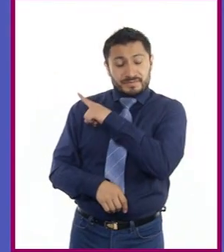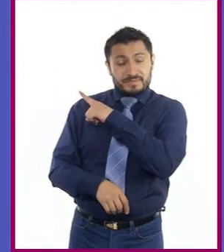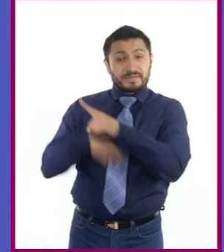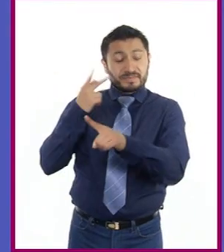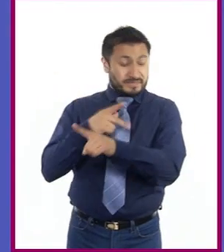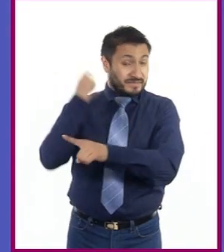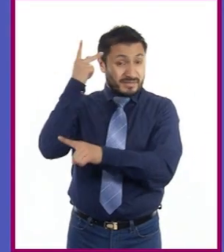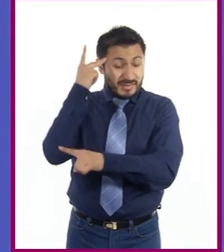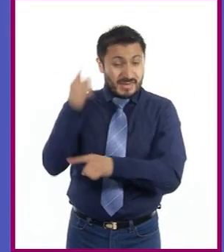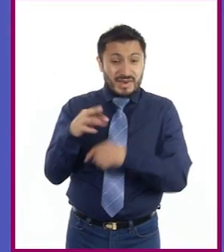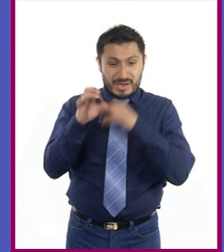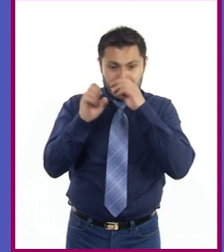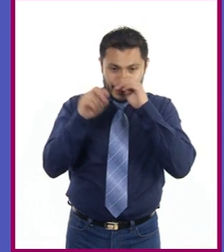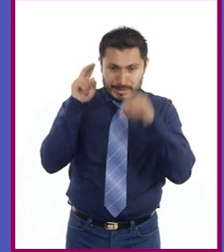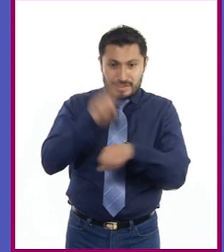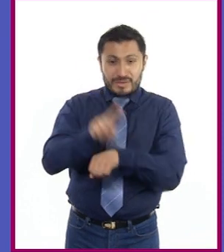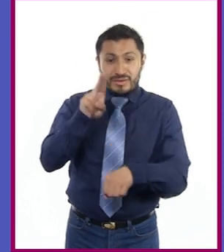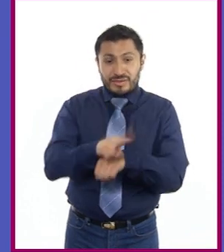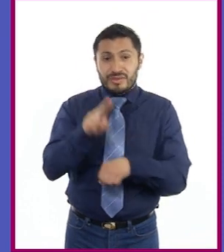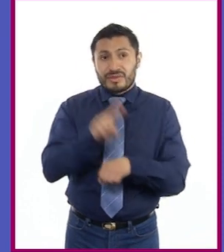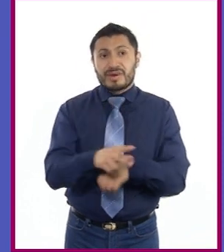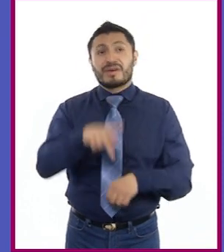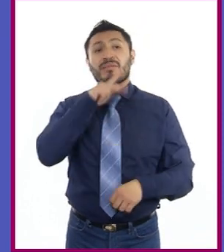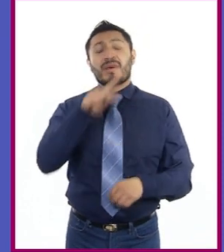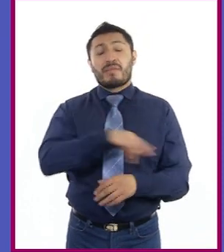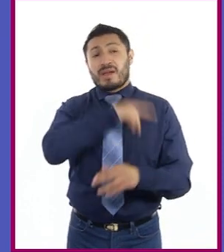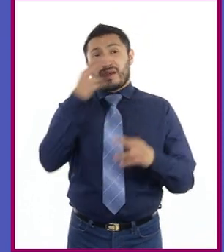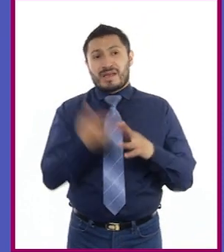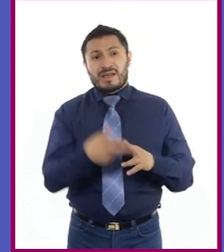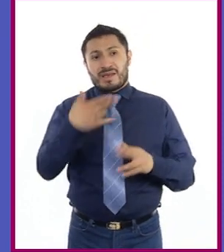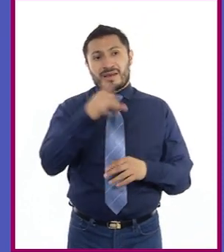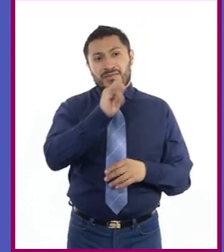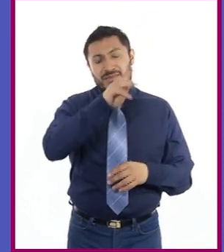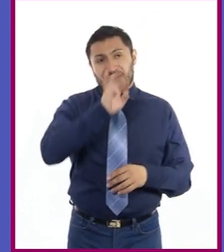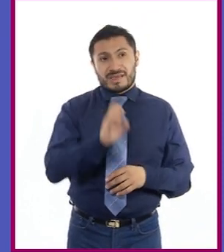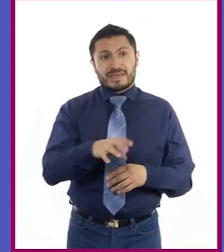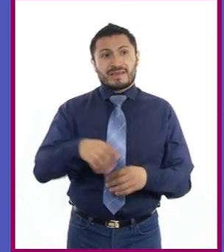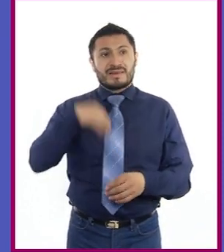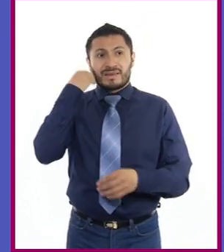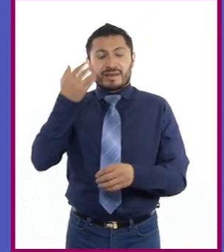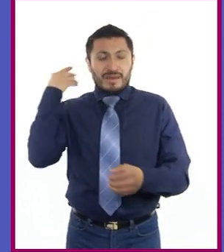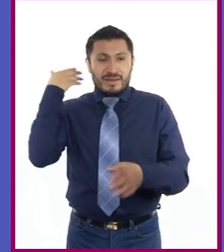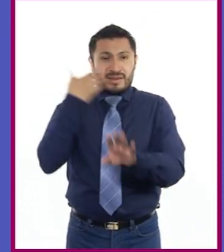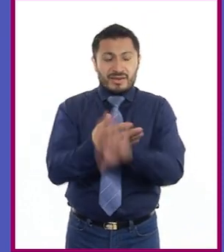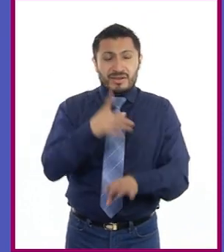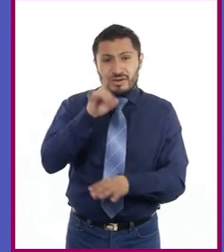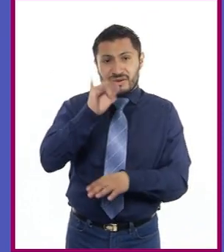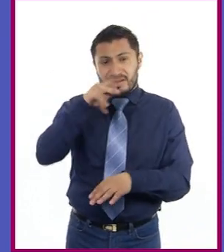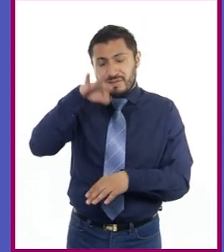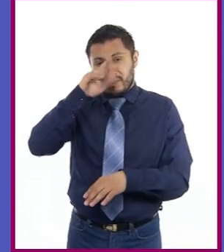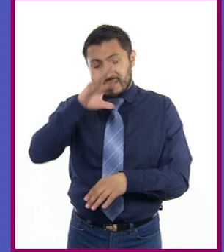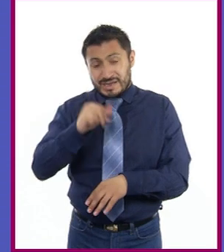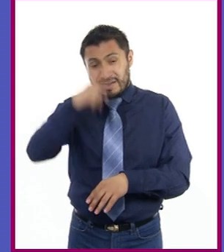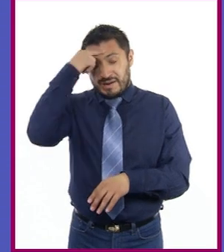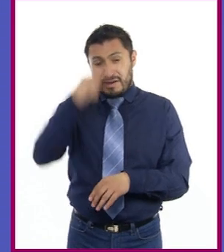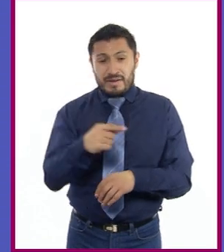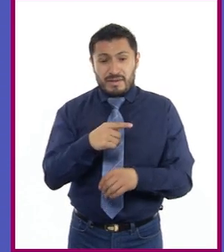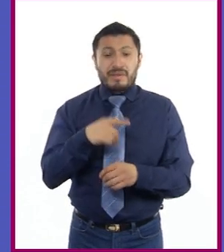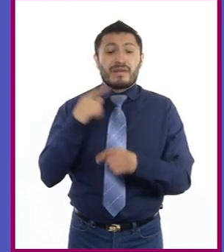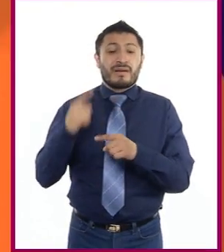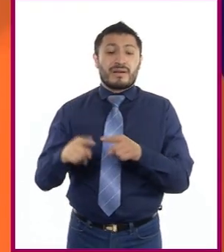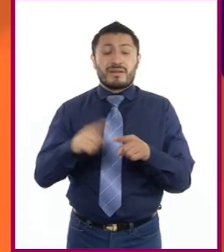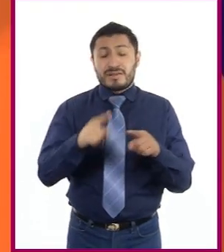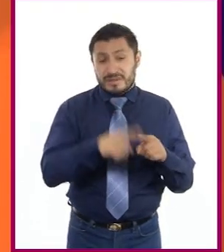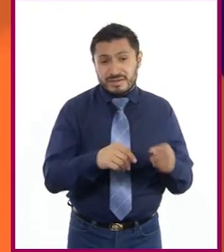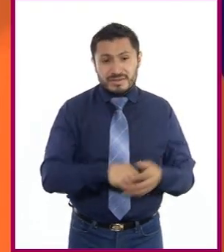cuyo padre fue asesinado por el padre de Hamlet. Quiere atacar Dinamarca para vengar la muerte de su padre. El fantasma